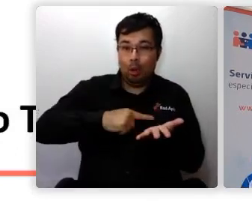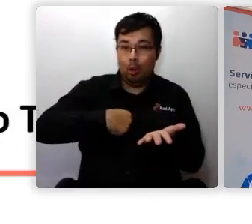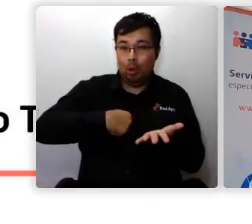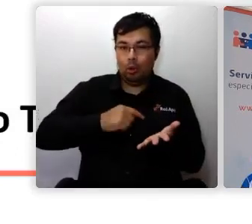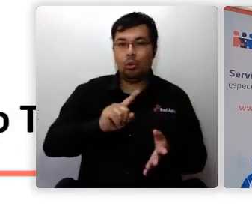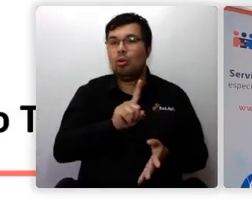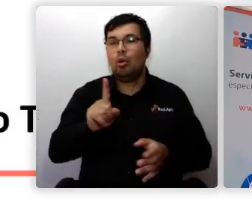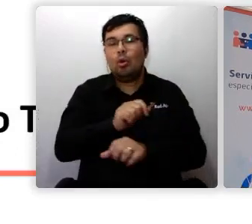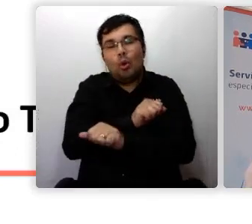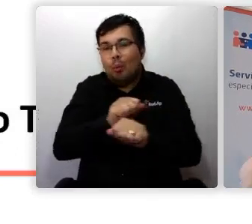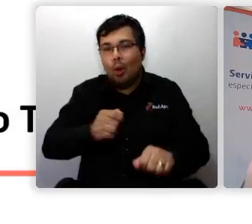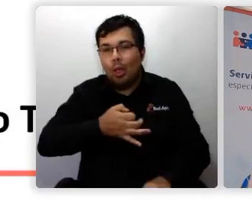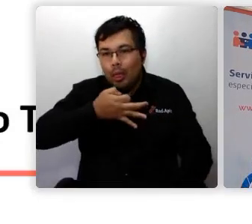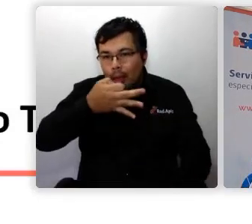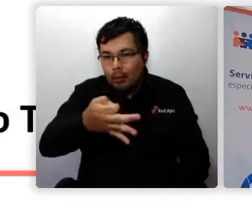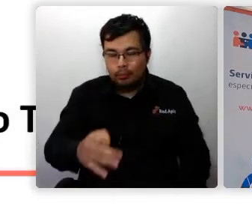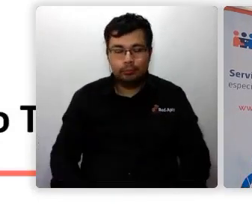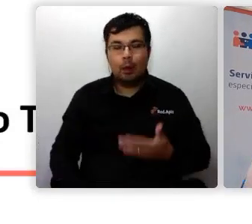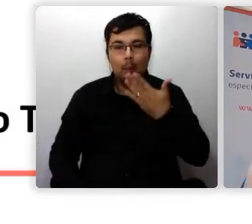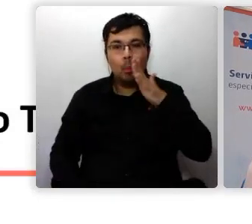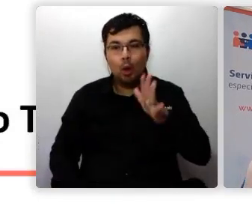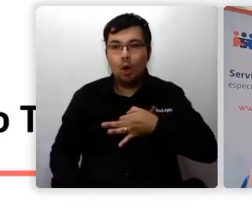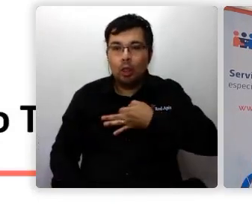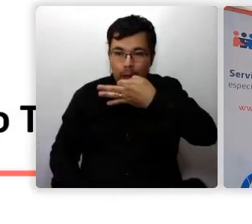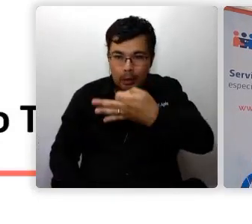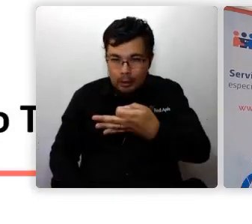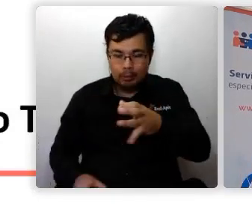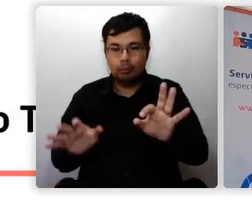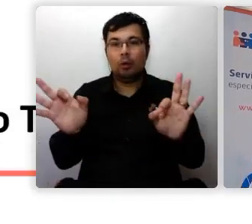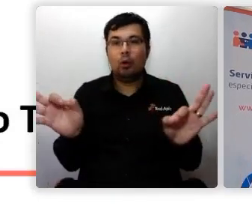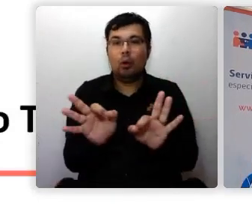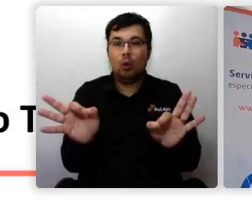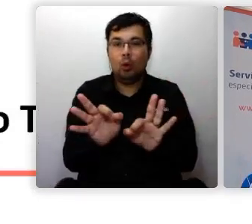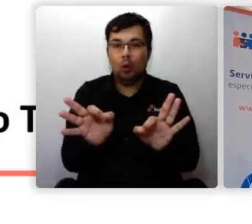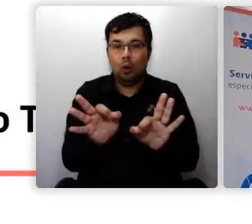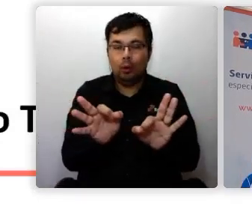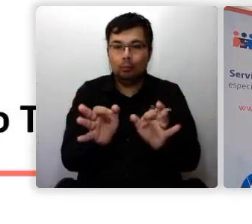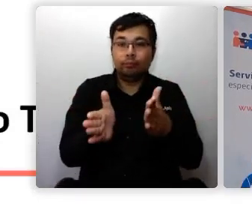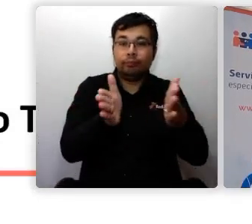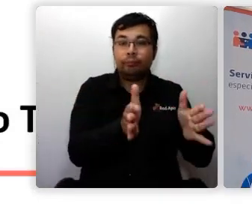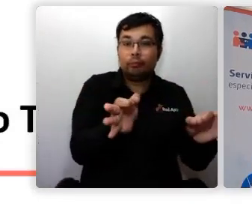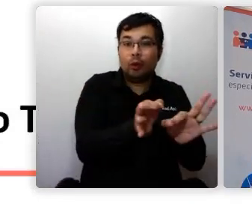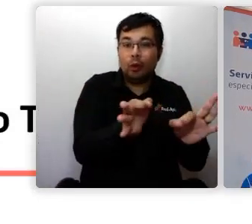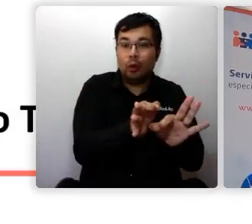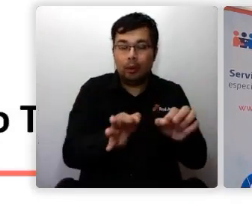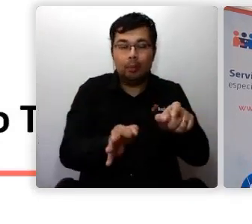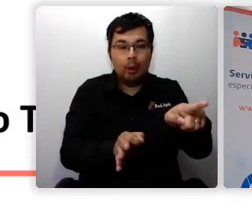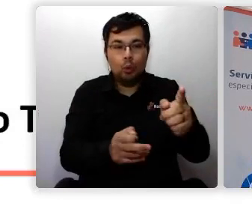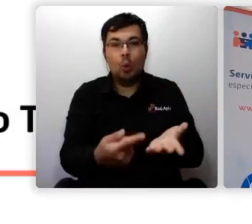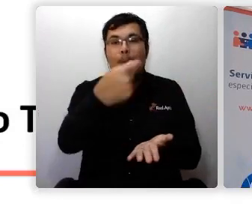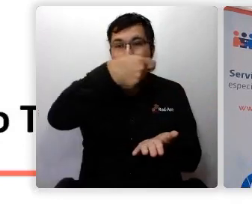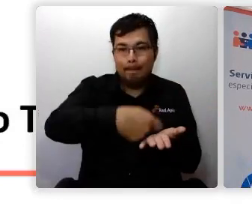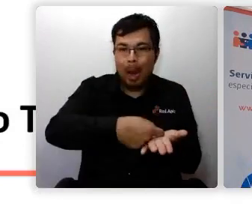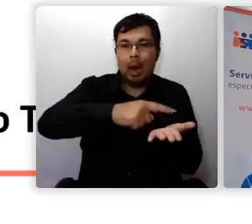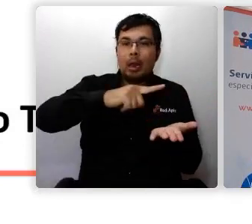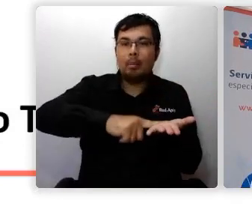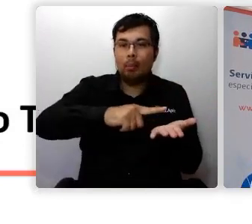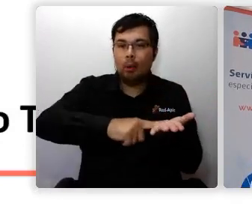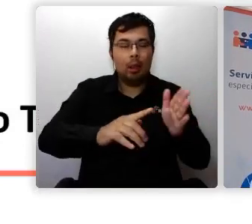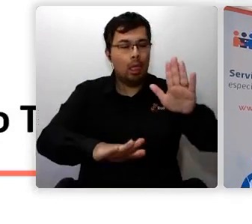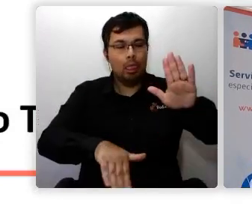para que pague los impuestos que correspondan, los impuestos justos. Los impuestos que corresponden al tipo de contribuyente, al tipo de